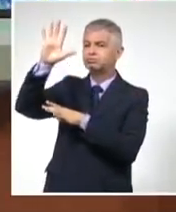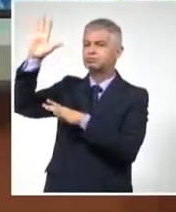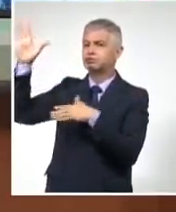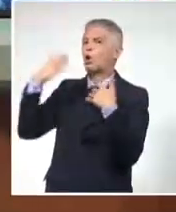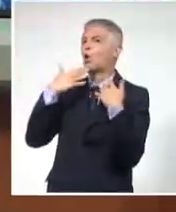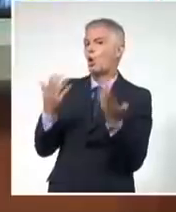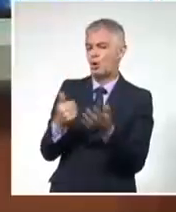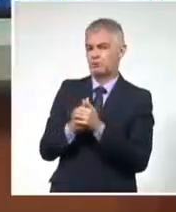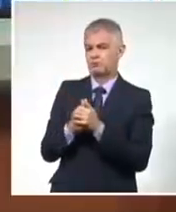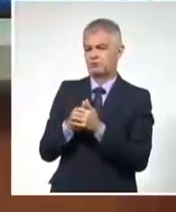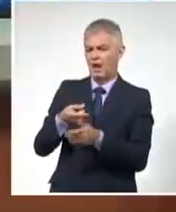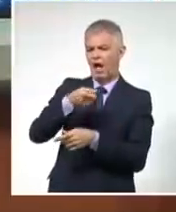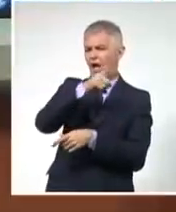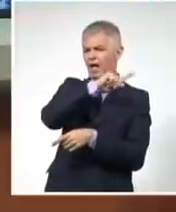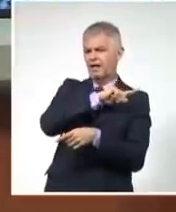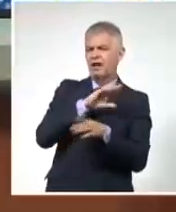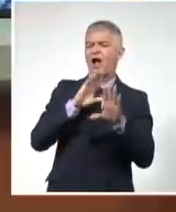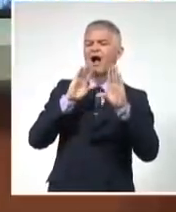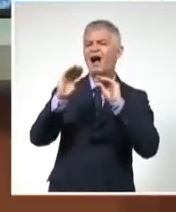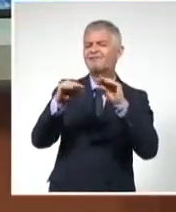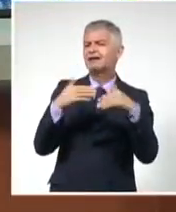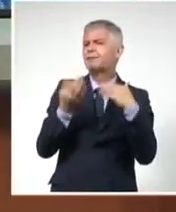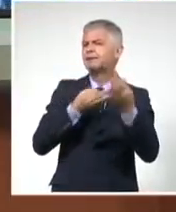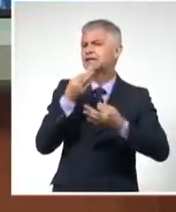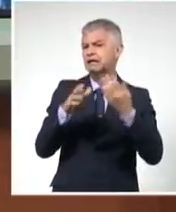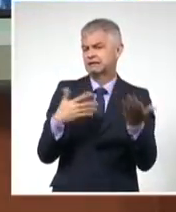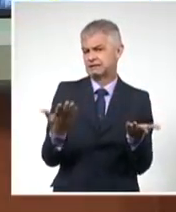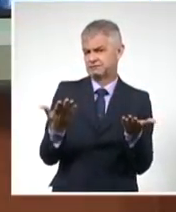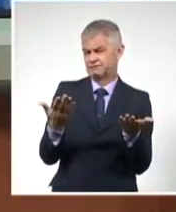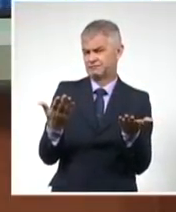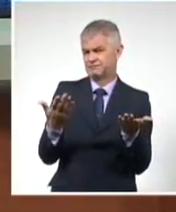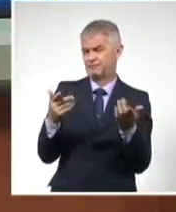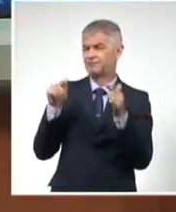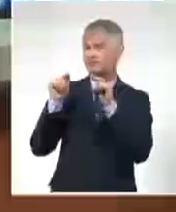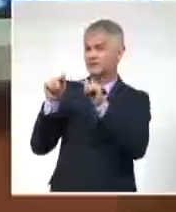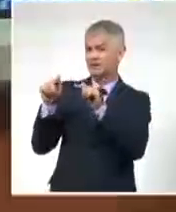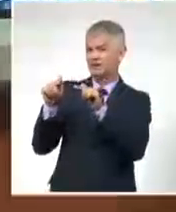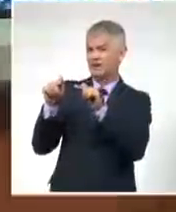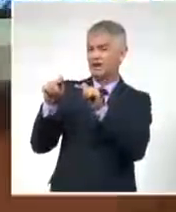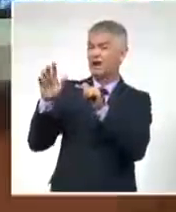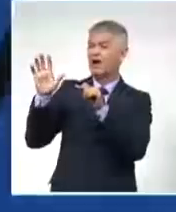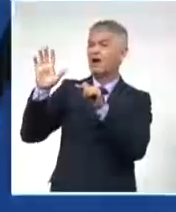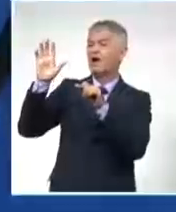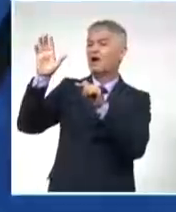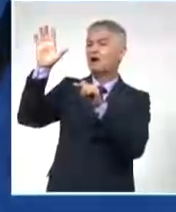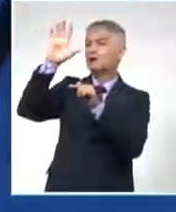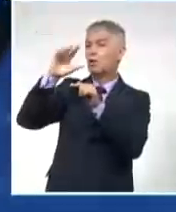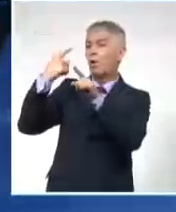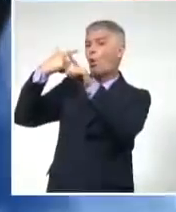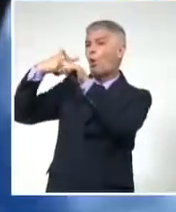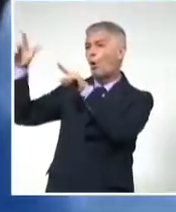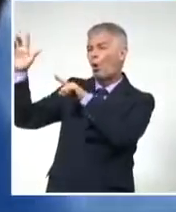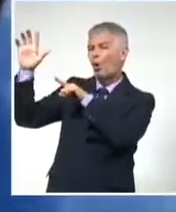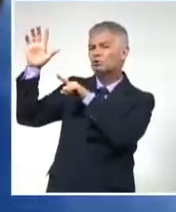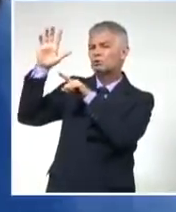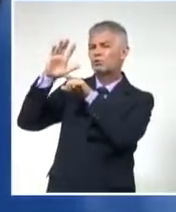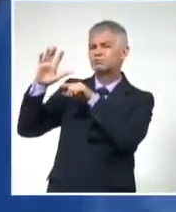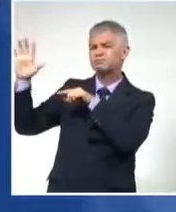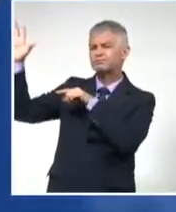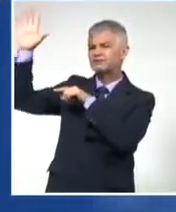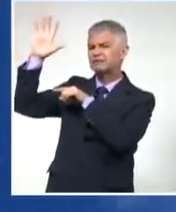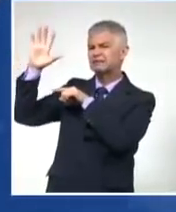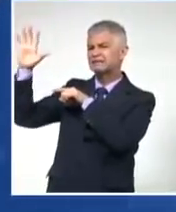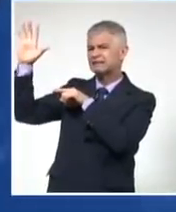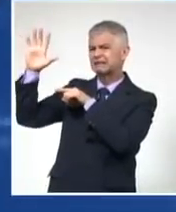Habíamos hablado hace unos días de la baja en altura. Aquí la tenemos. Y la baja en altura está dando una circulación